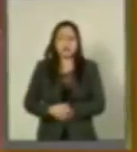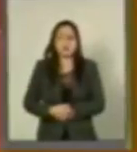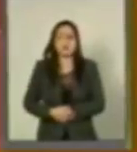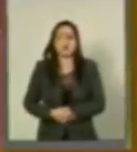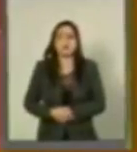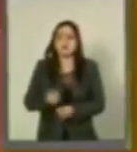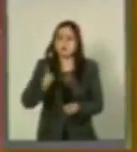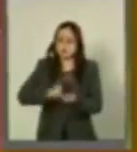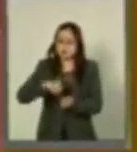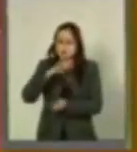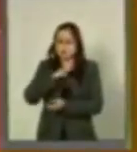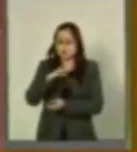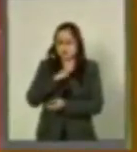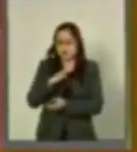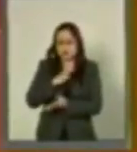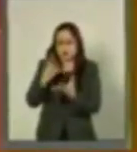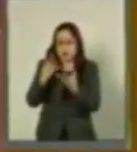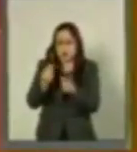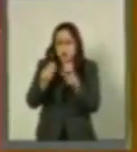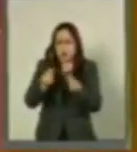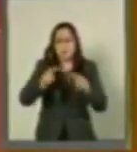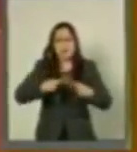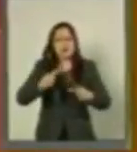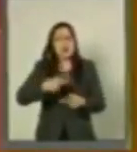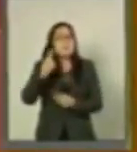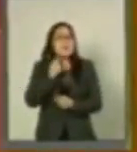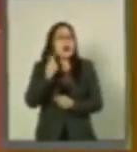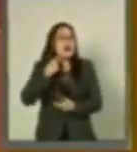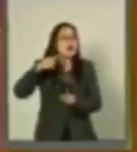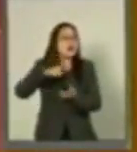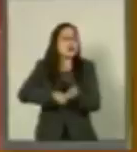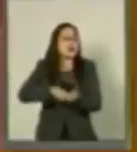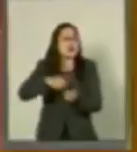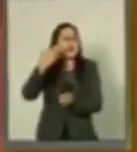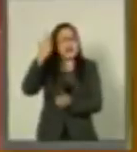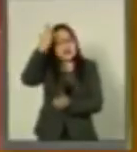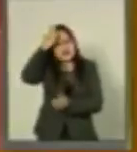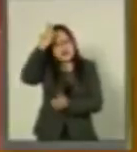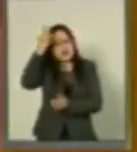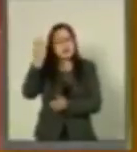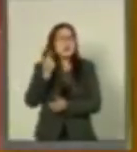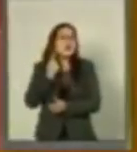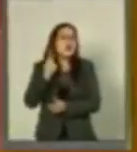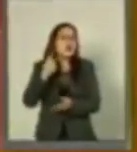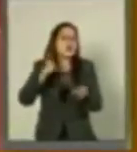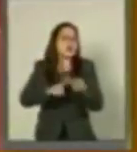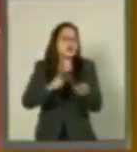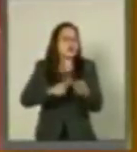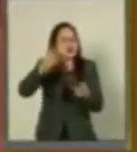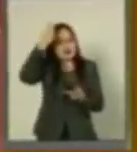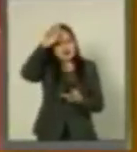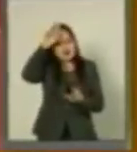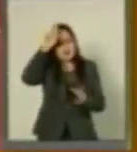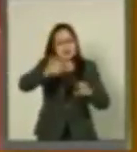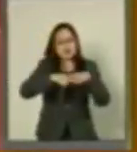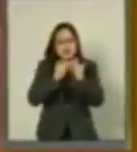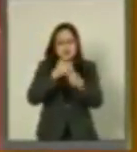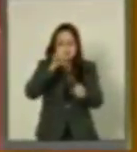Ha habido decenas de asesinatos de dirigentes políticos, dirigentes sociales,